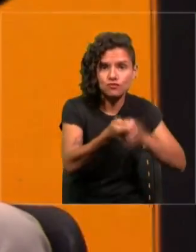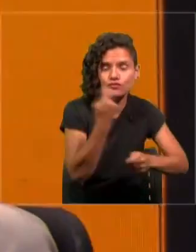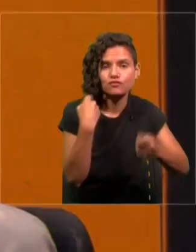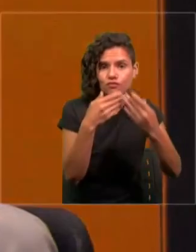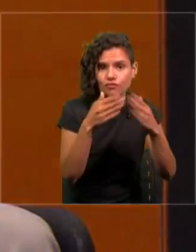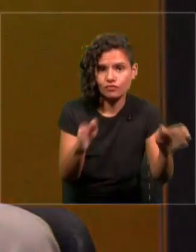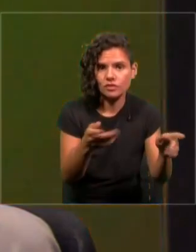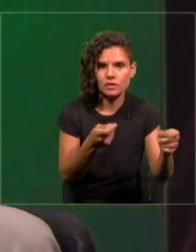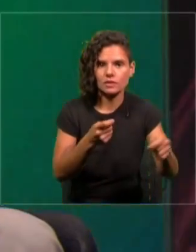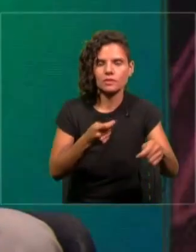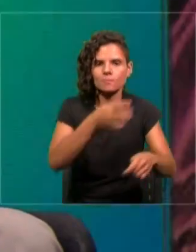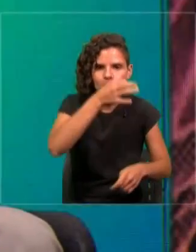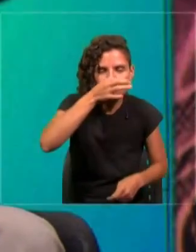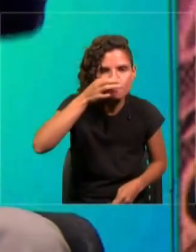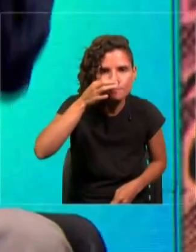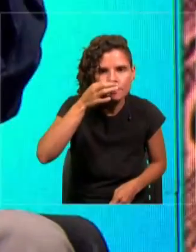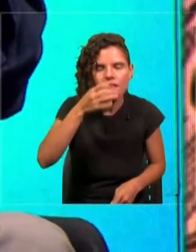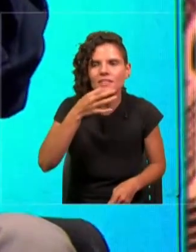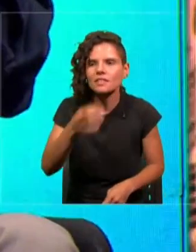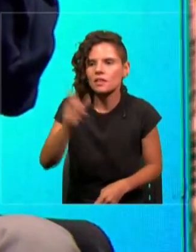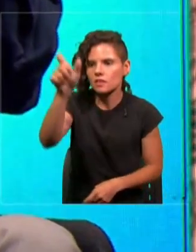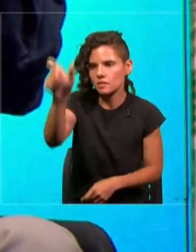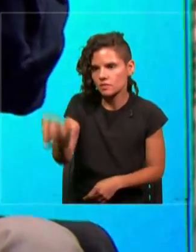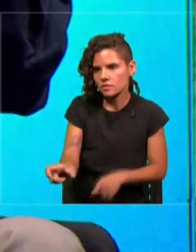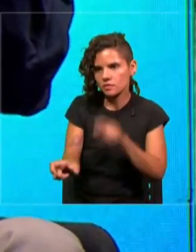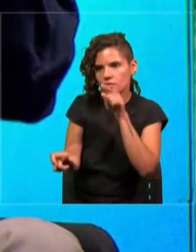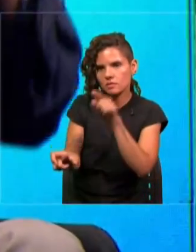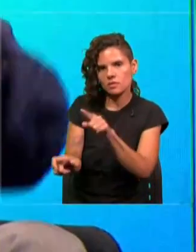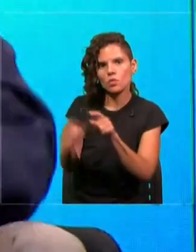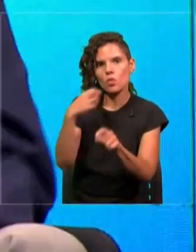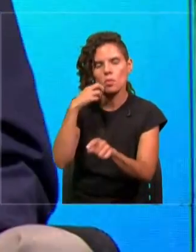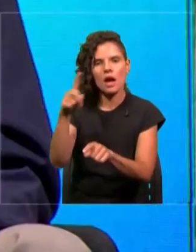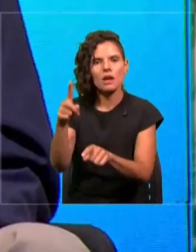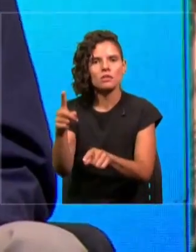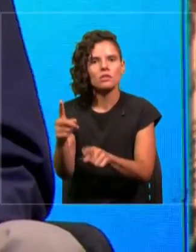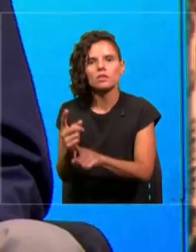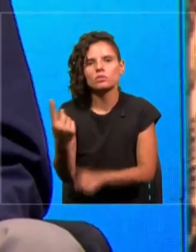El ser humano esencialmente es un individuo.